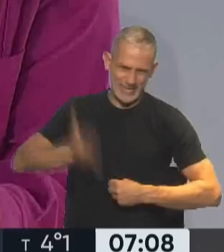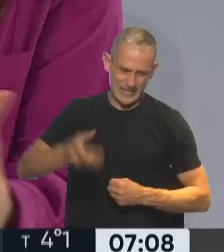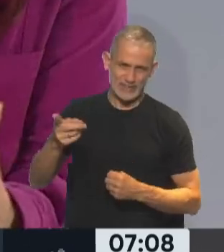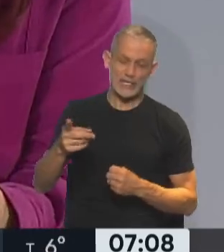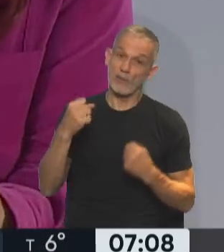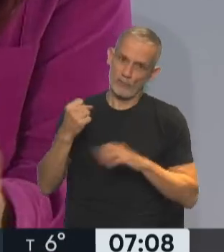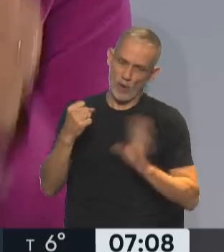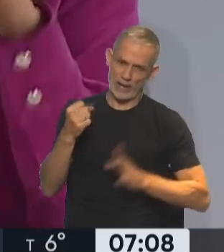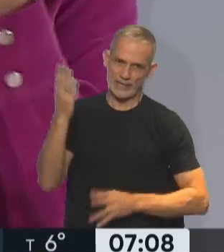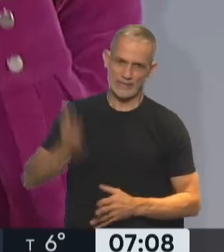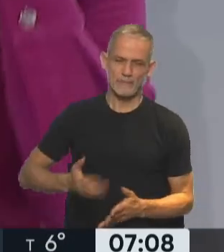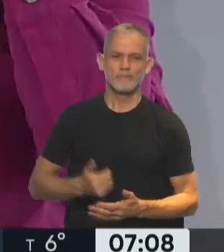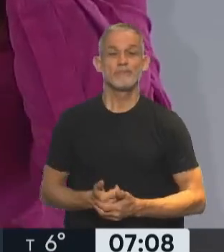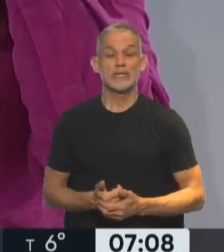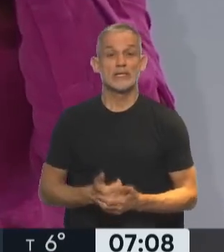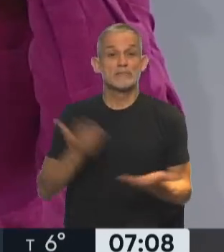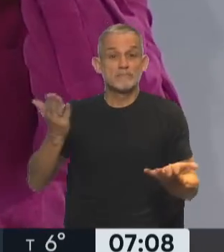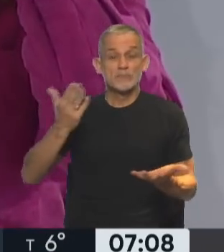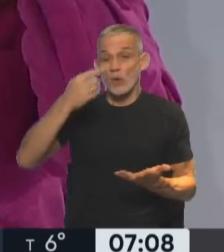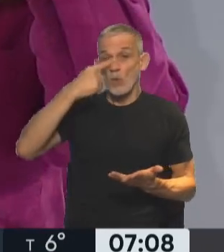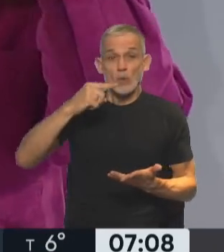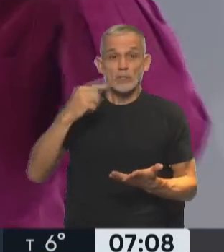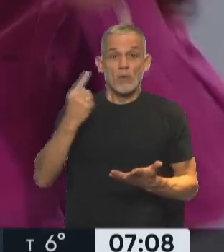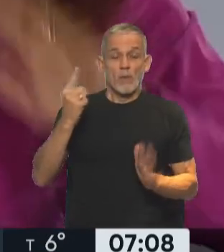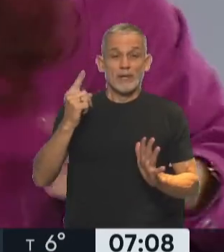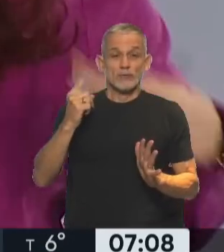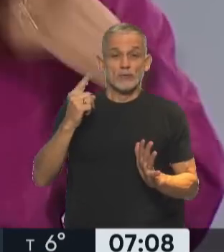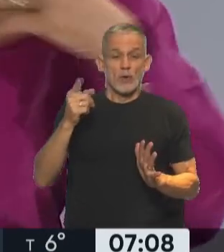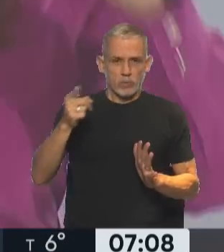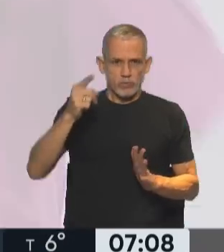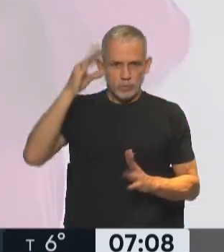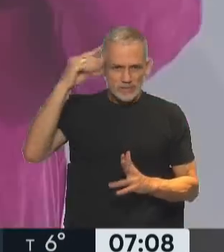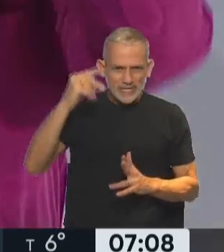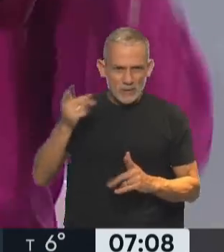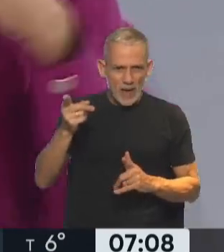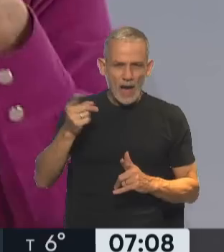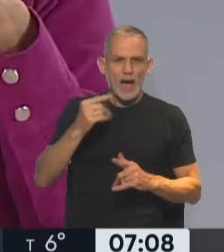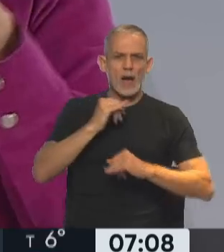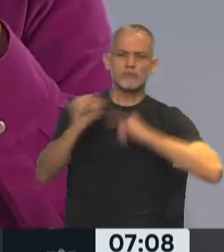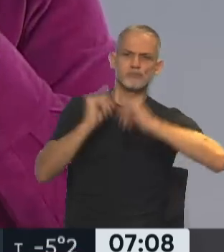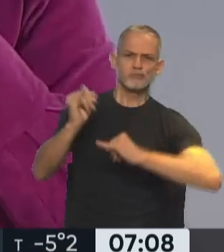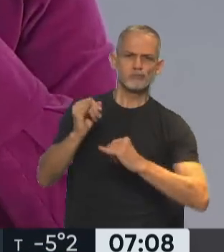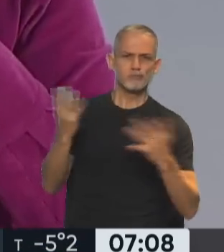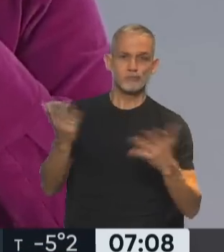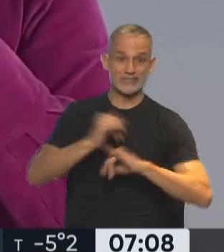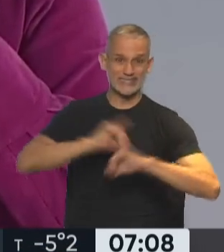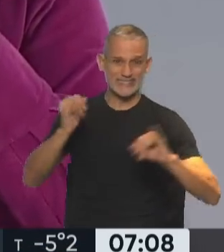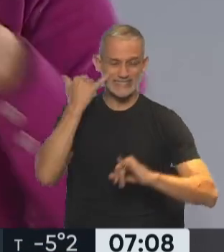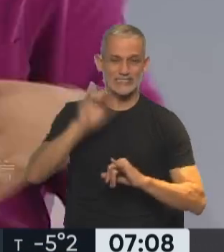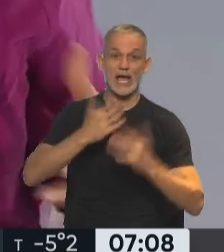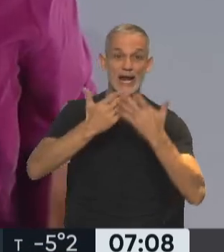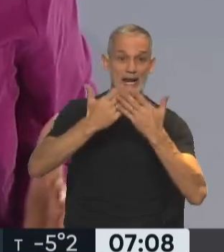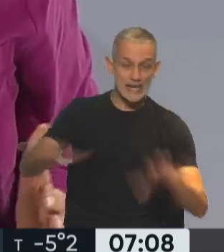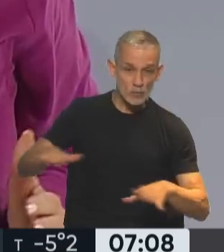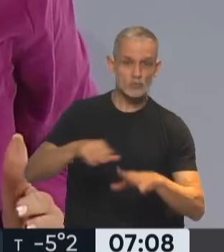muy fuerte. Y salía el último momento de Silvia Fernández anunciando lo que sería la